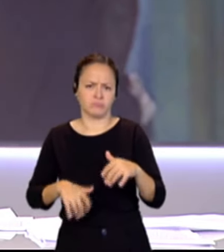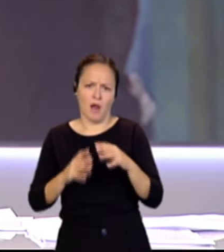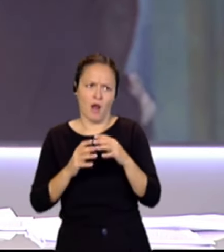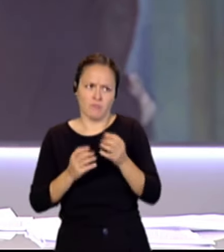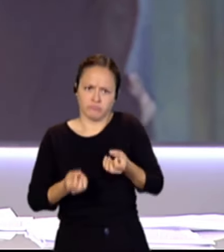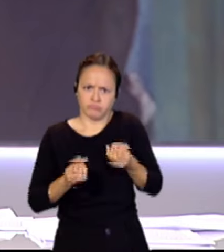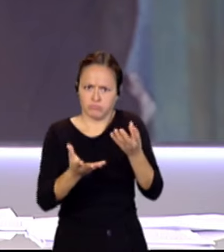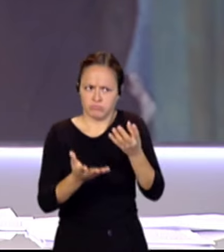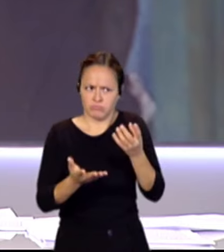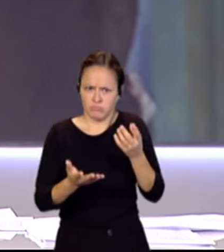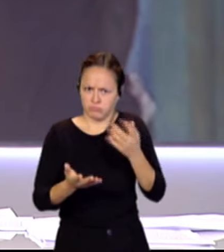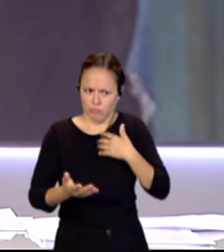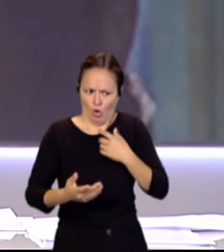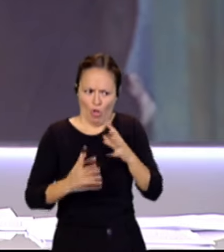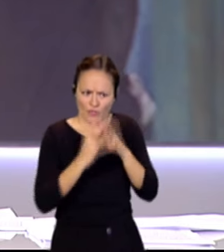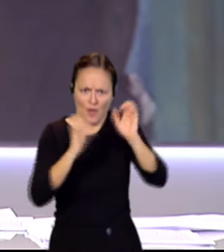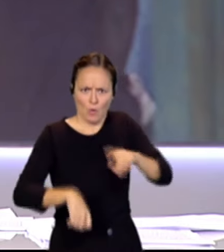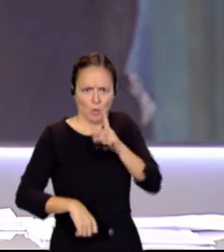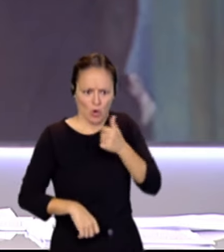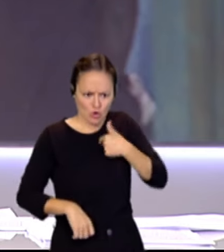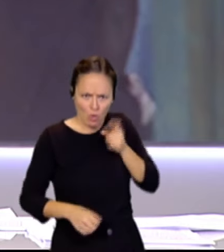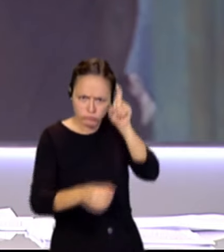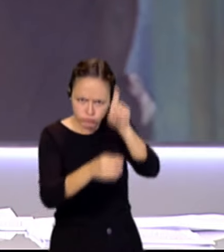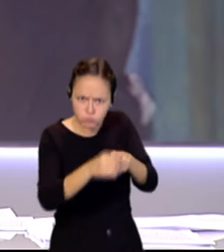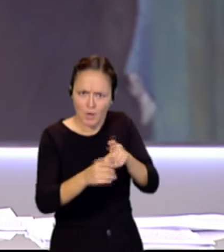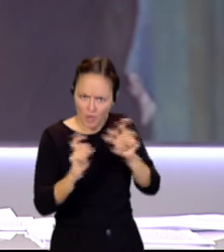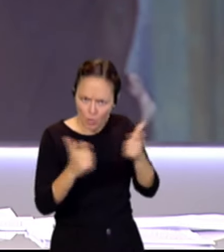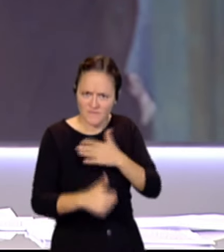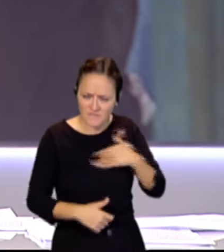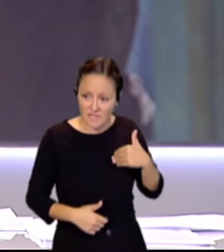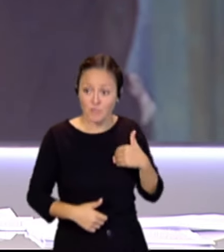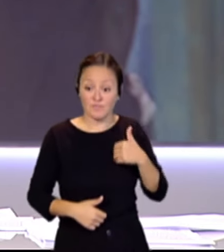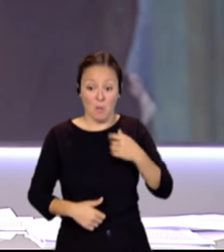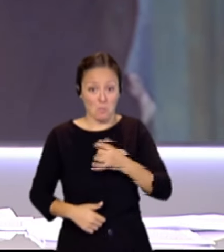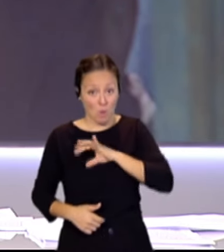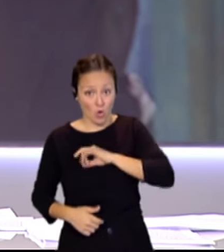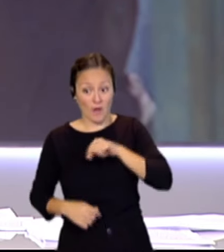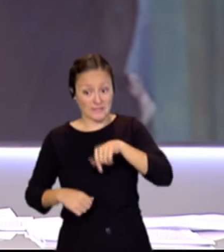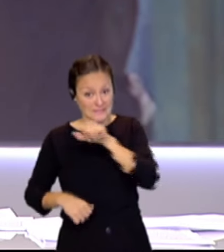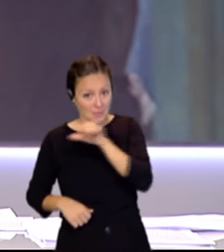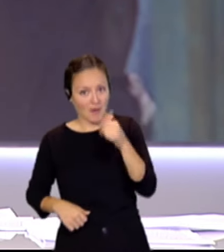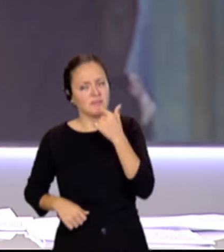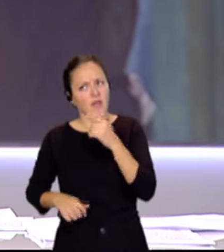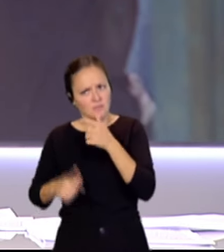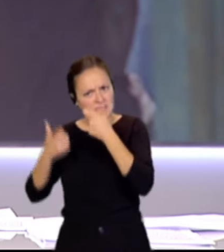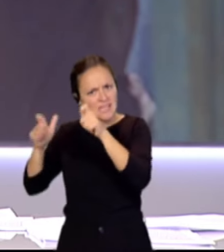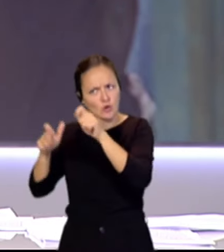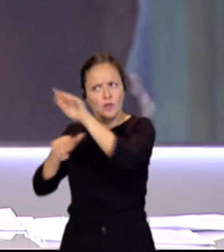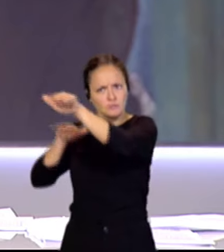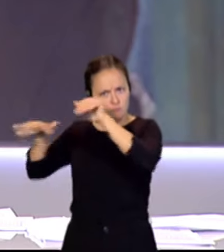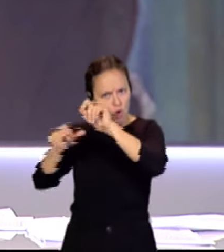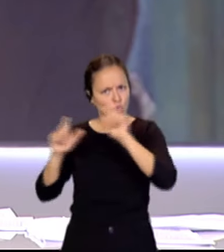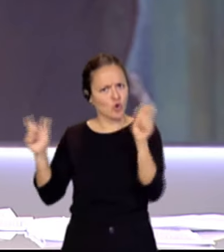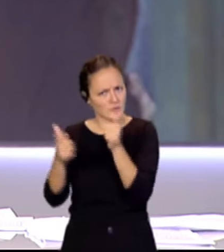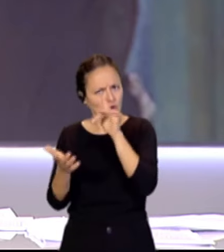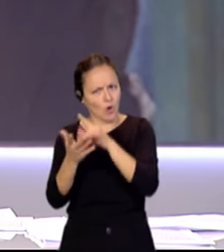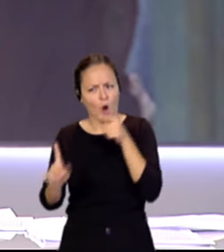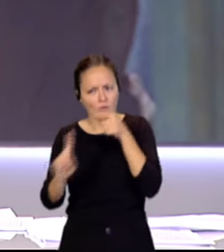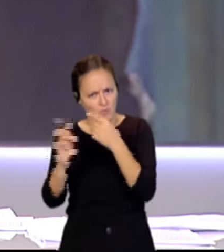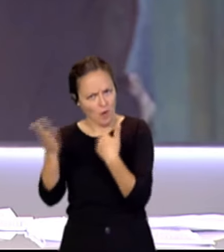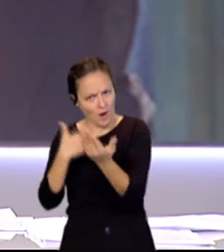estén el resto de autonomías moncloa comienzos de esta semana aseguró que habrá una conferen sectorial para abordarlo mientras el ministro